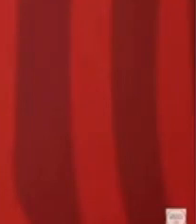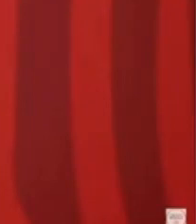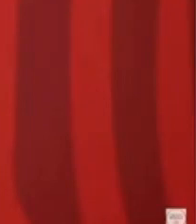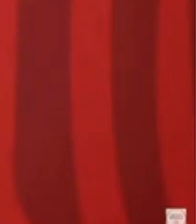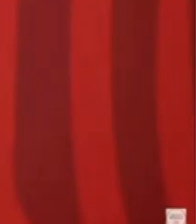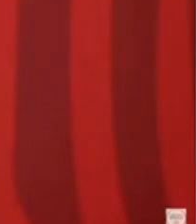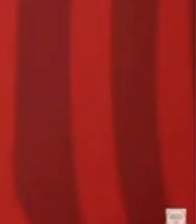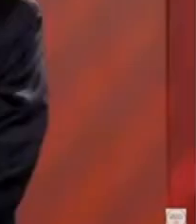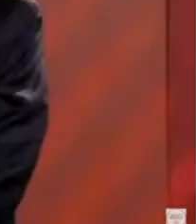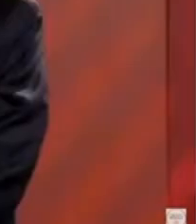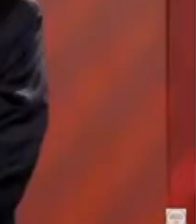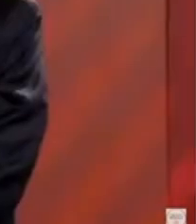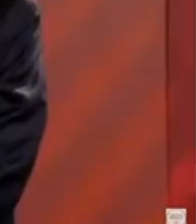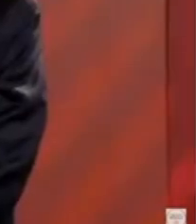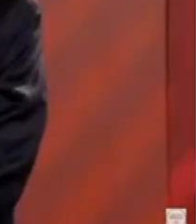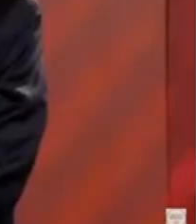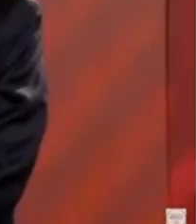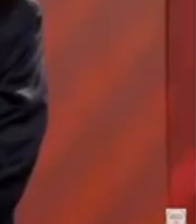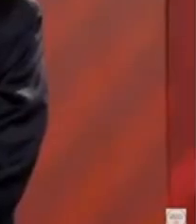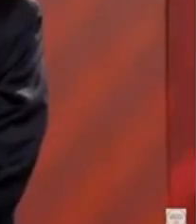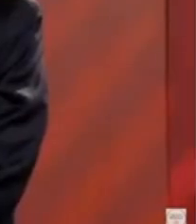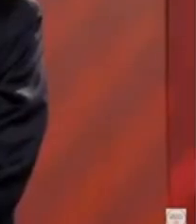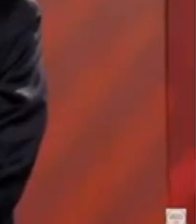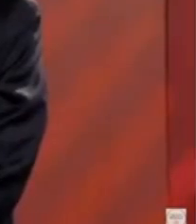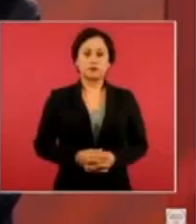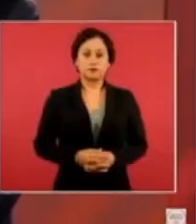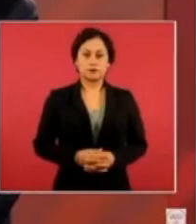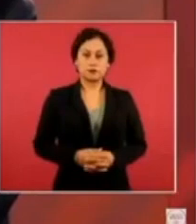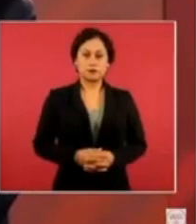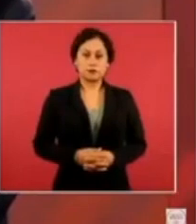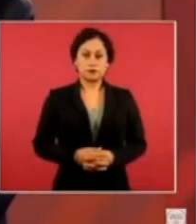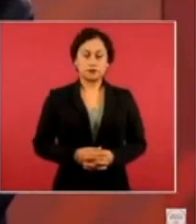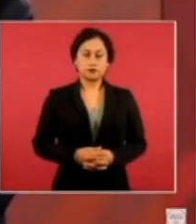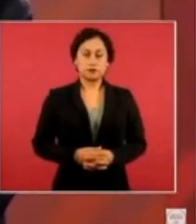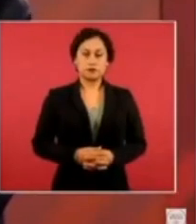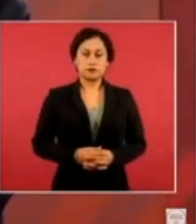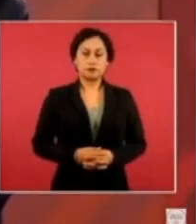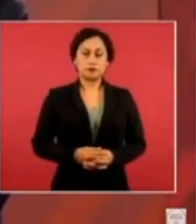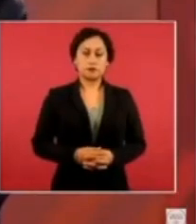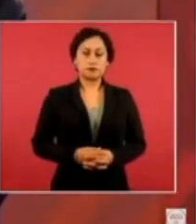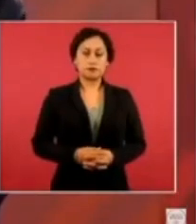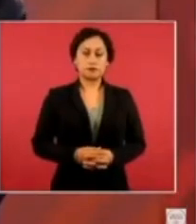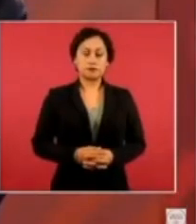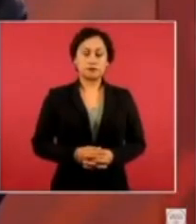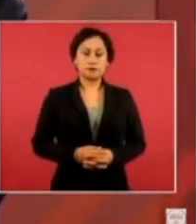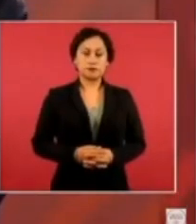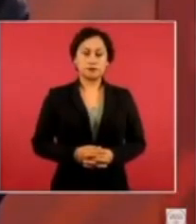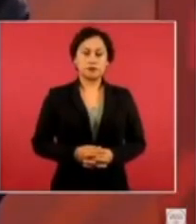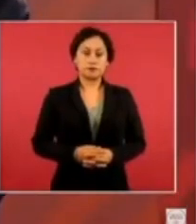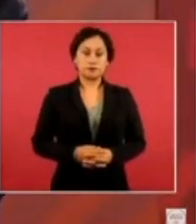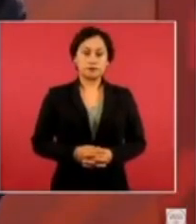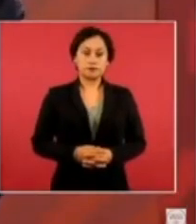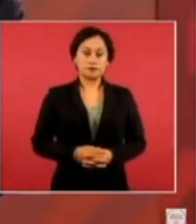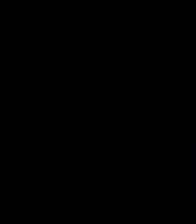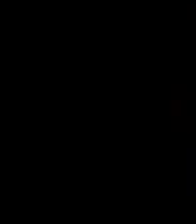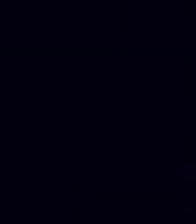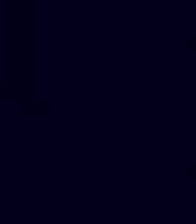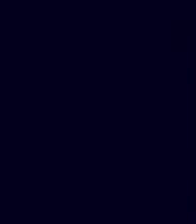buscan confrontarlo con países en guerra, y sentenció: a nosotros no nos metan en sus asuntos.